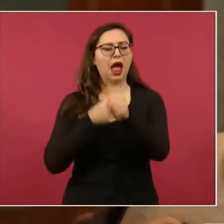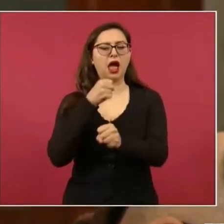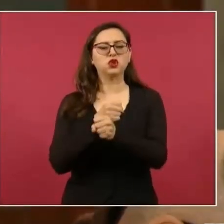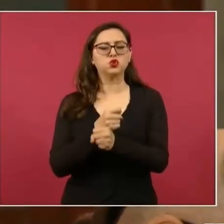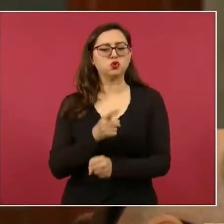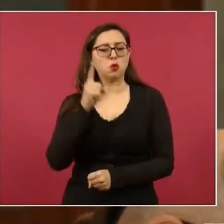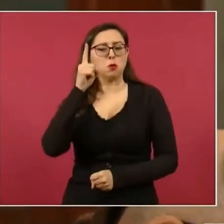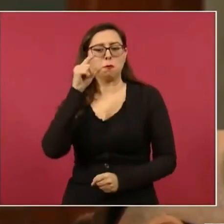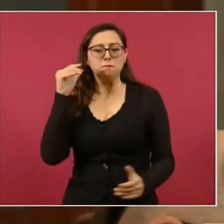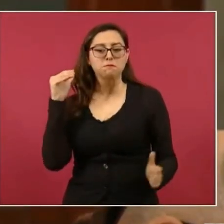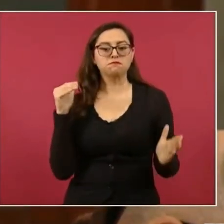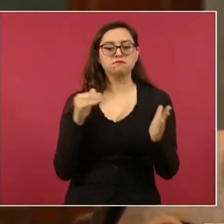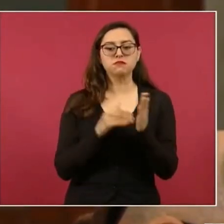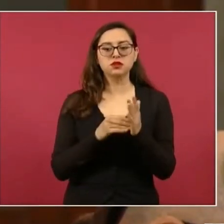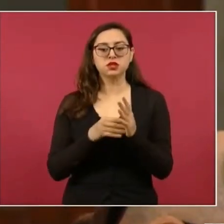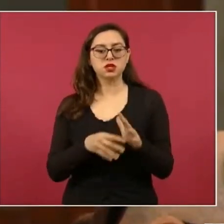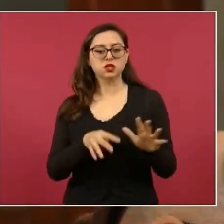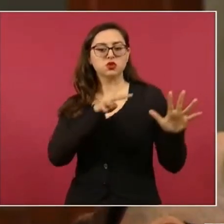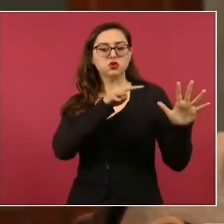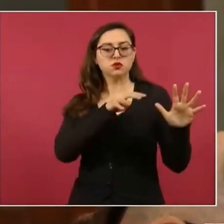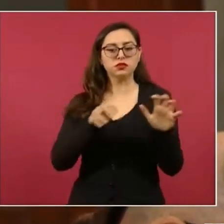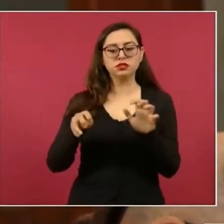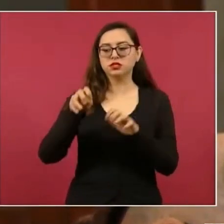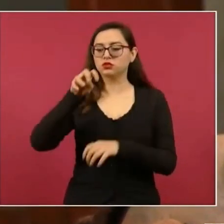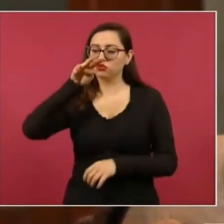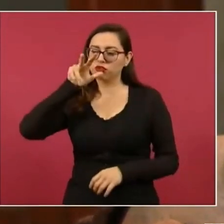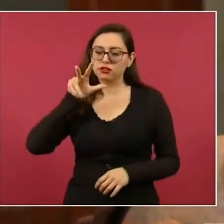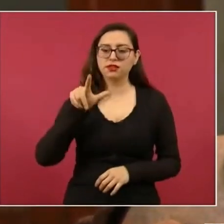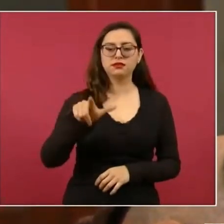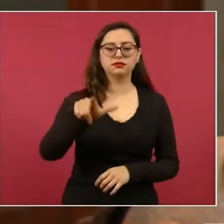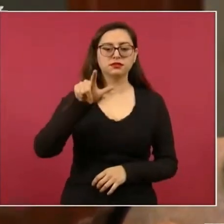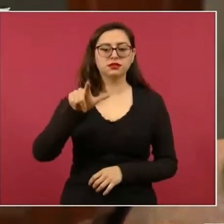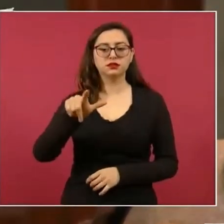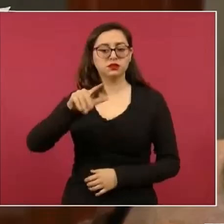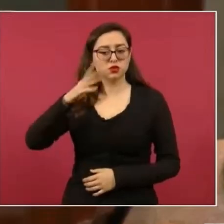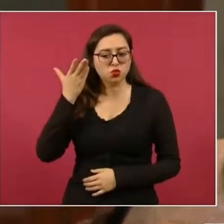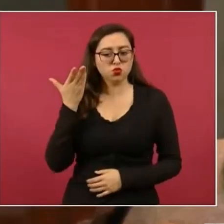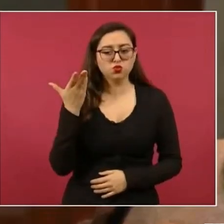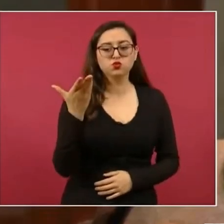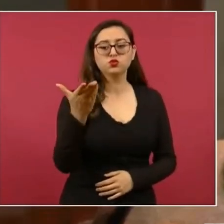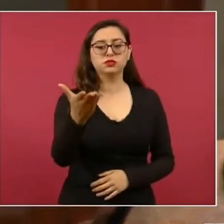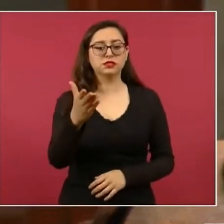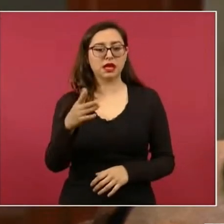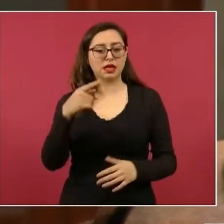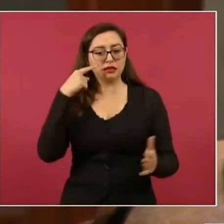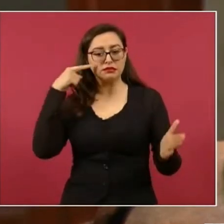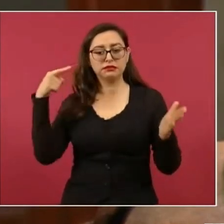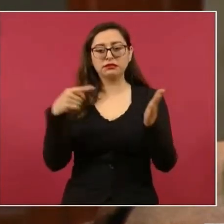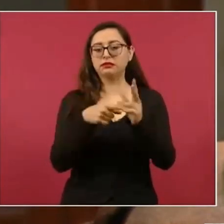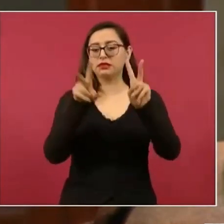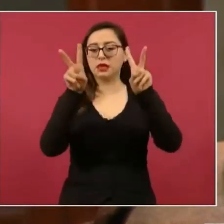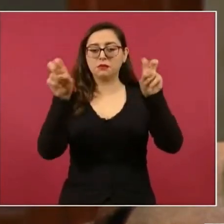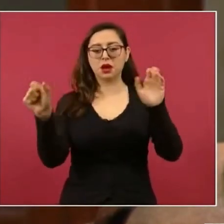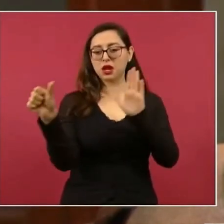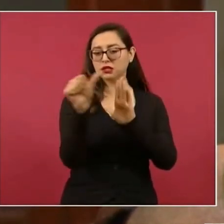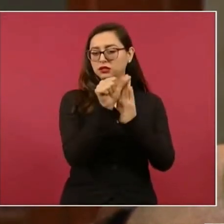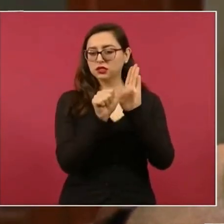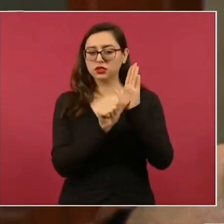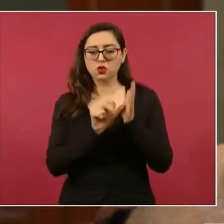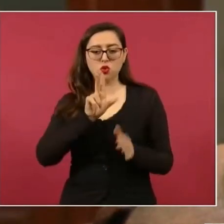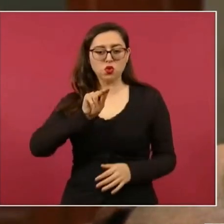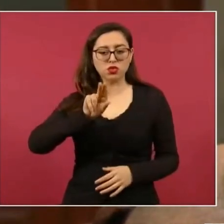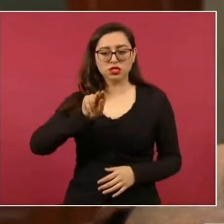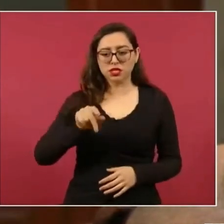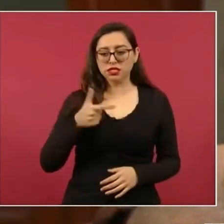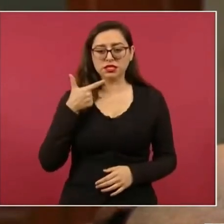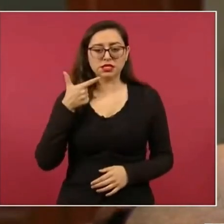donde usted juró el artículo 87, la pregunta es, ¿ha podido demostrar que